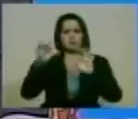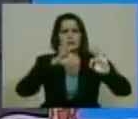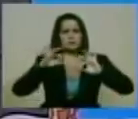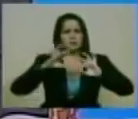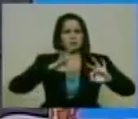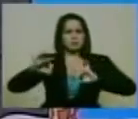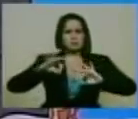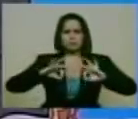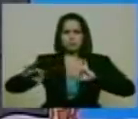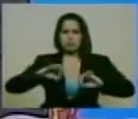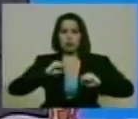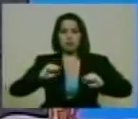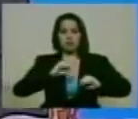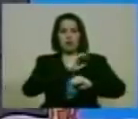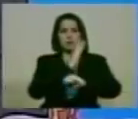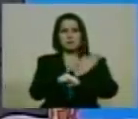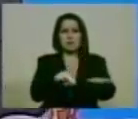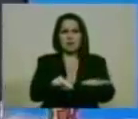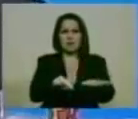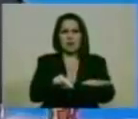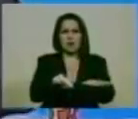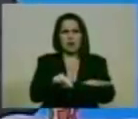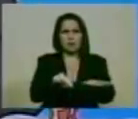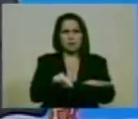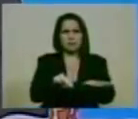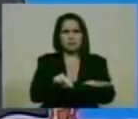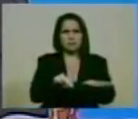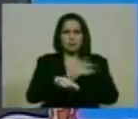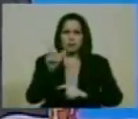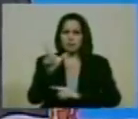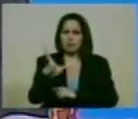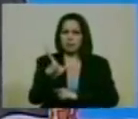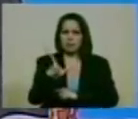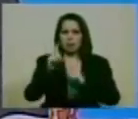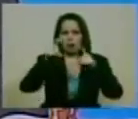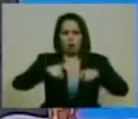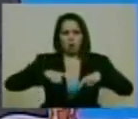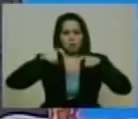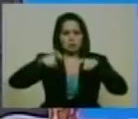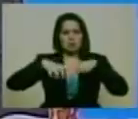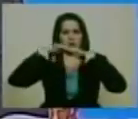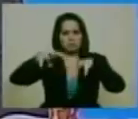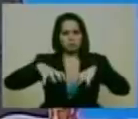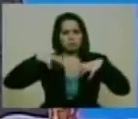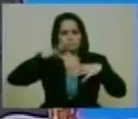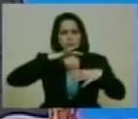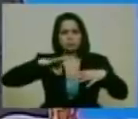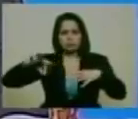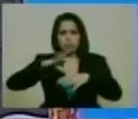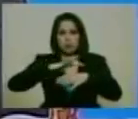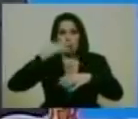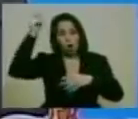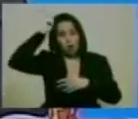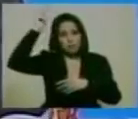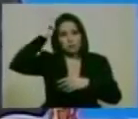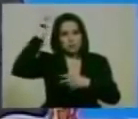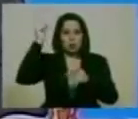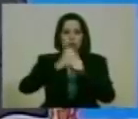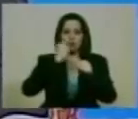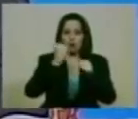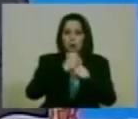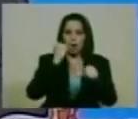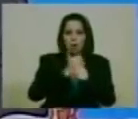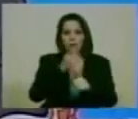fuerzas del partido, de la clase obrera, de los campesinos, de los indígenas, de los trabajadores, de